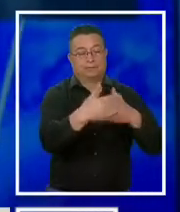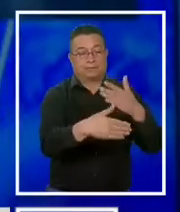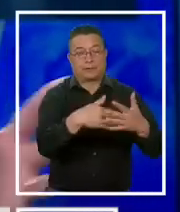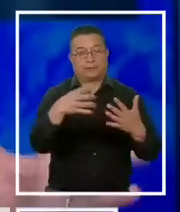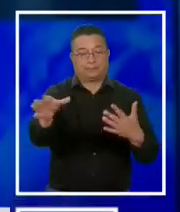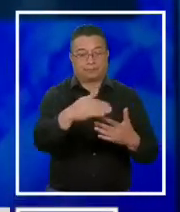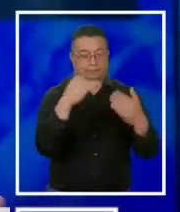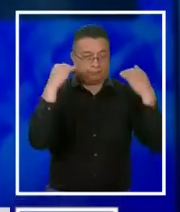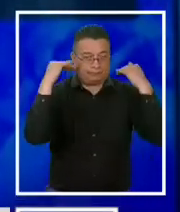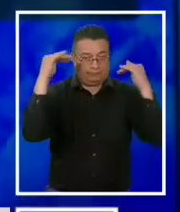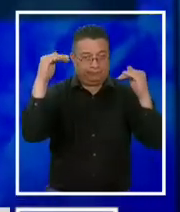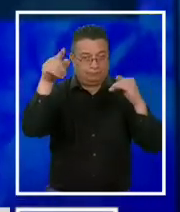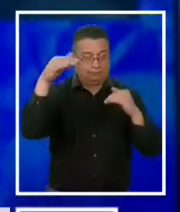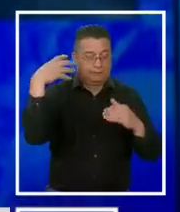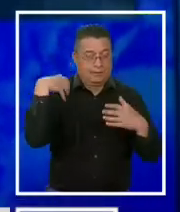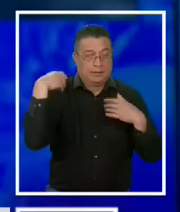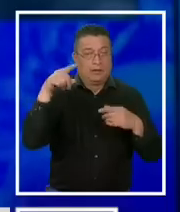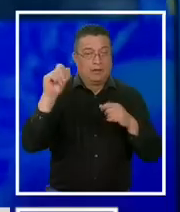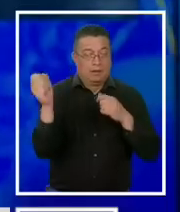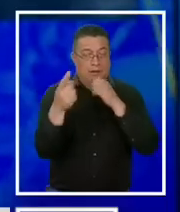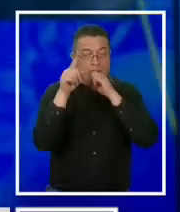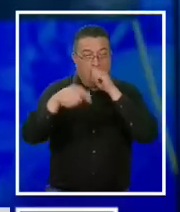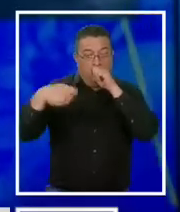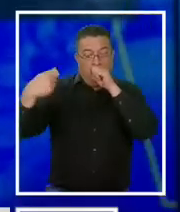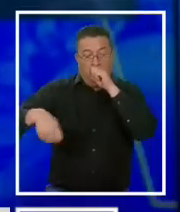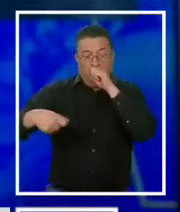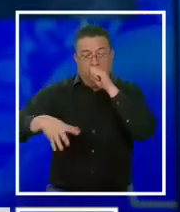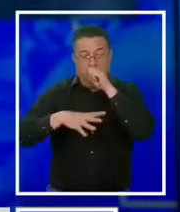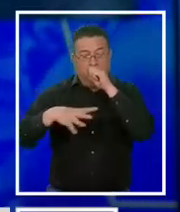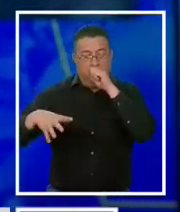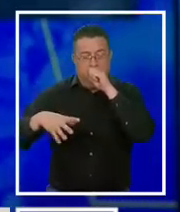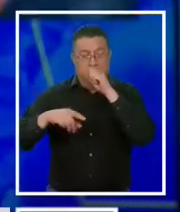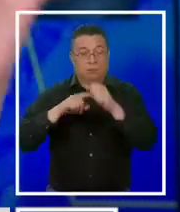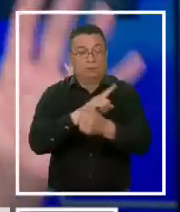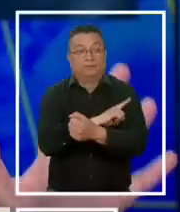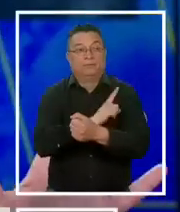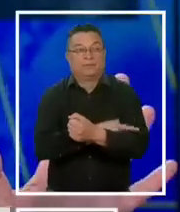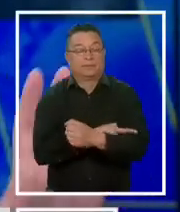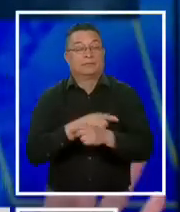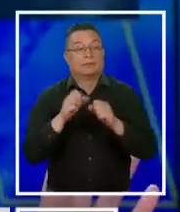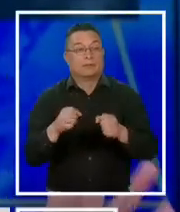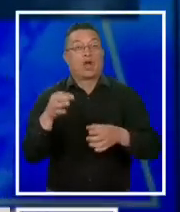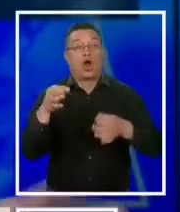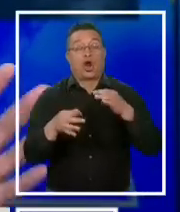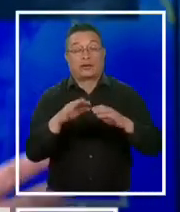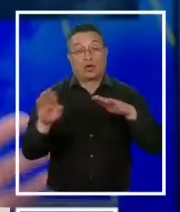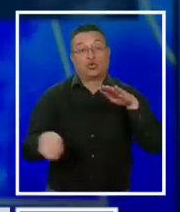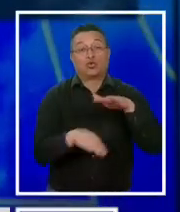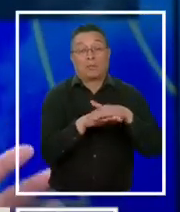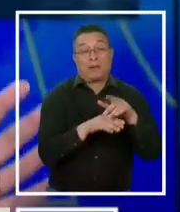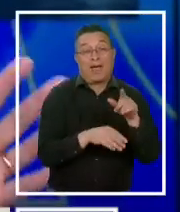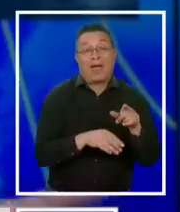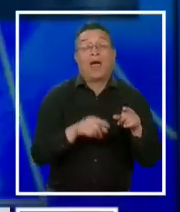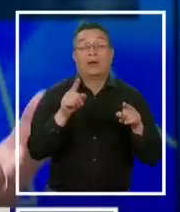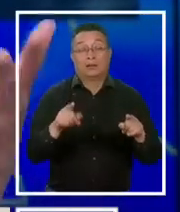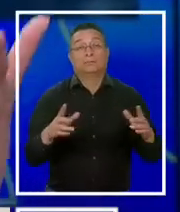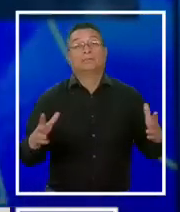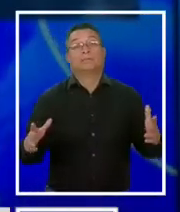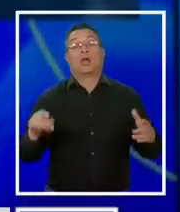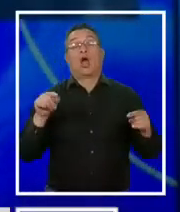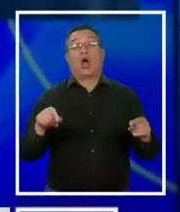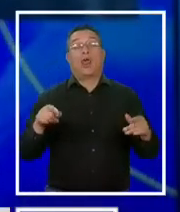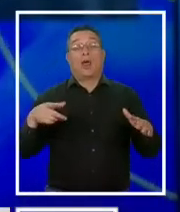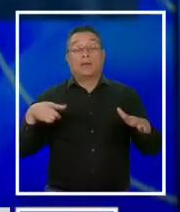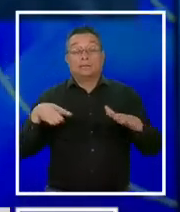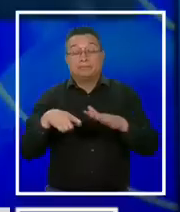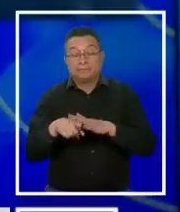y en este momento tenemos a un senado más poderoso que El Ejecutivo y que la Corte Suprema entonces entramos en una suerte de